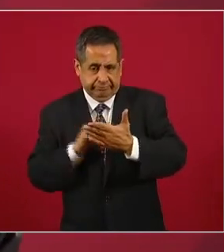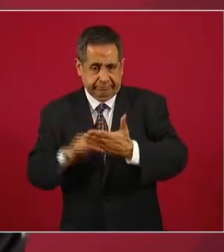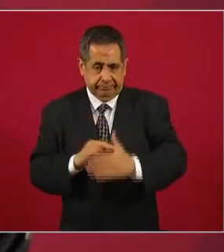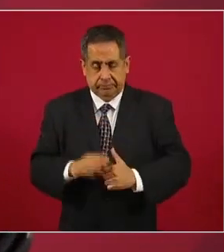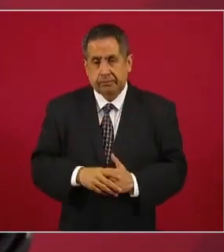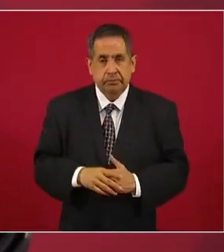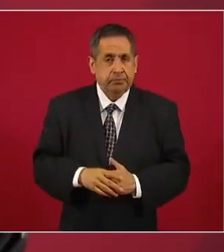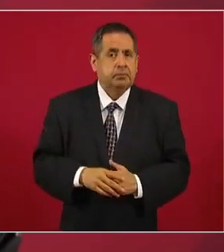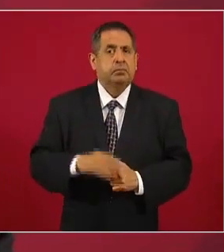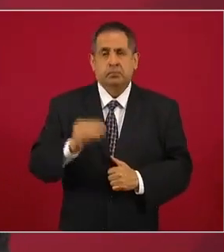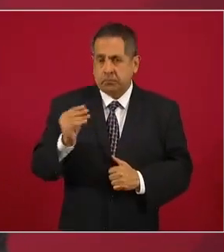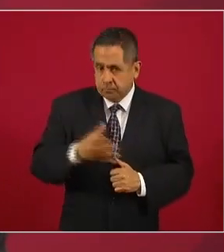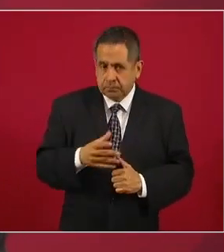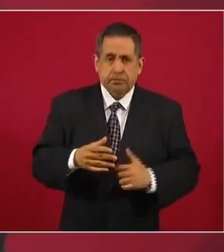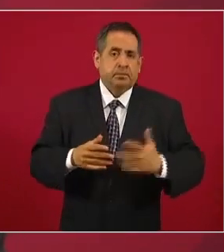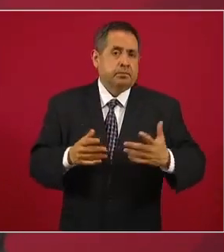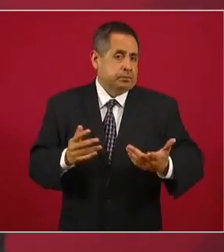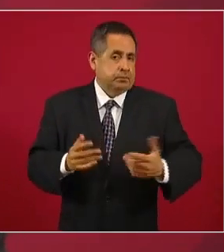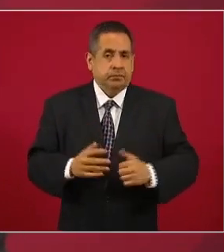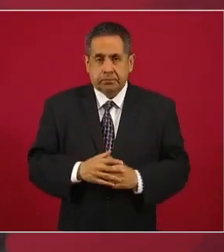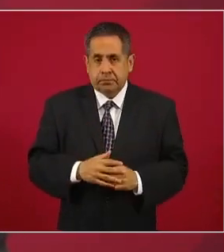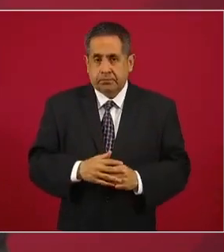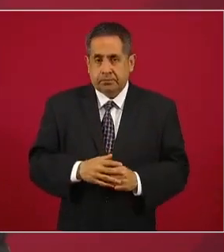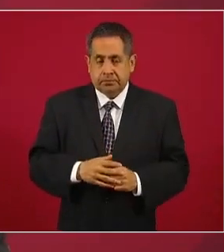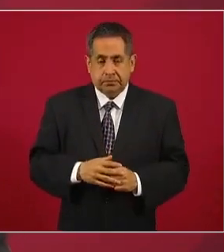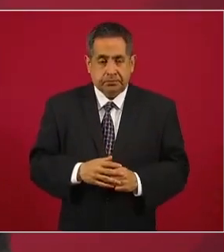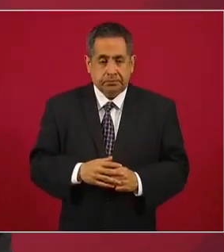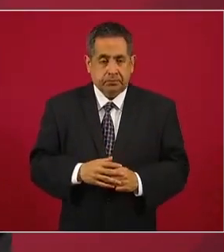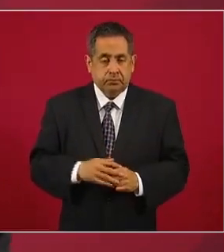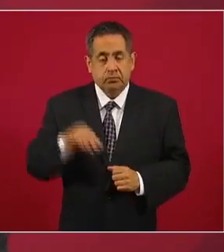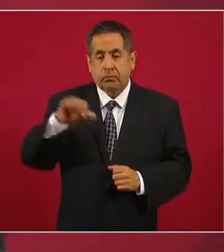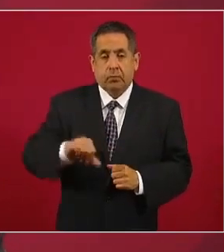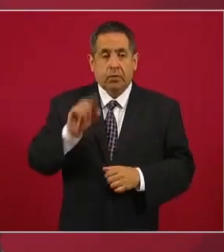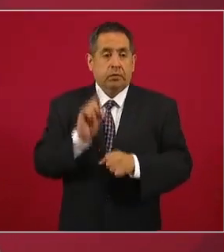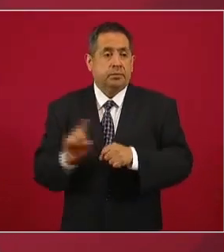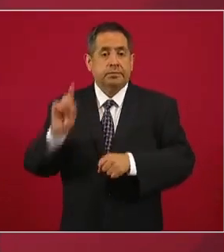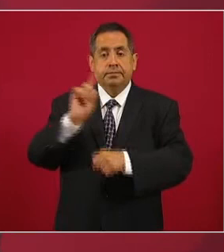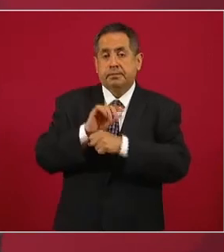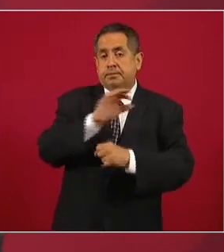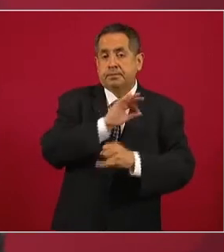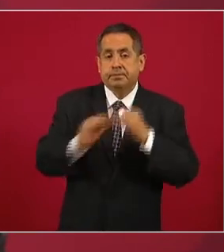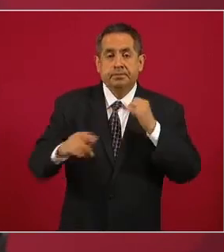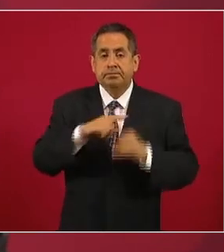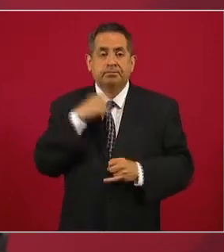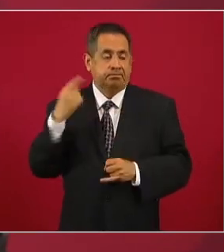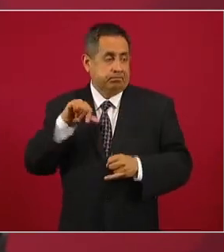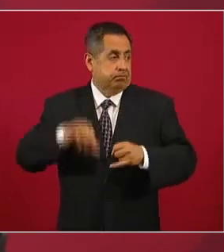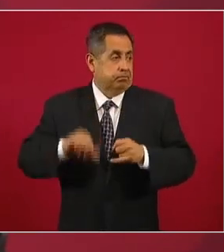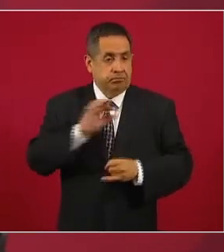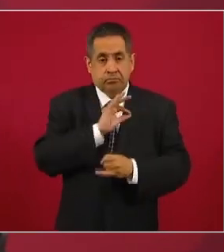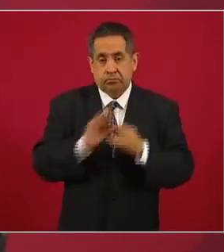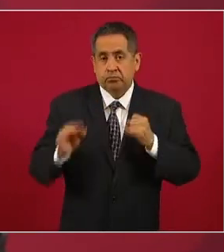De todas formas, porque hoy vence el plazo,